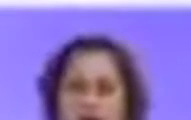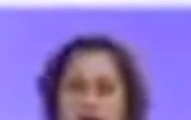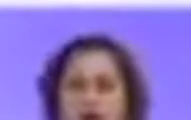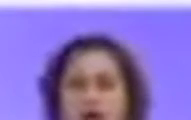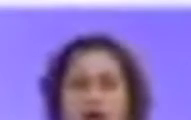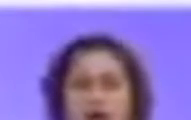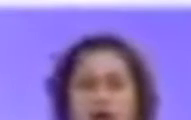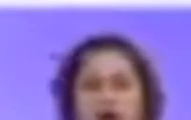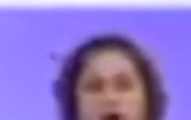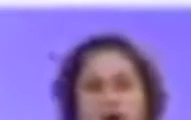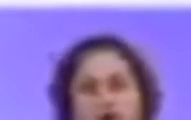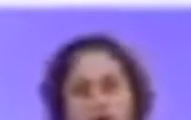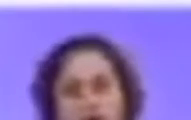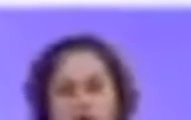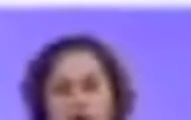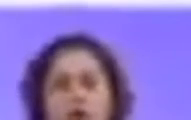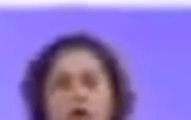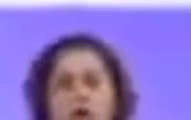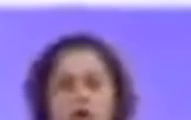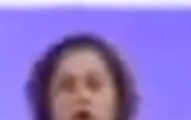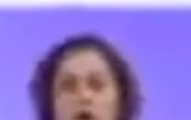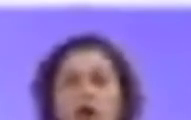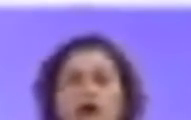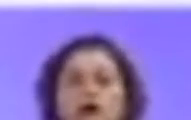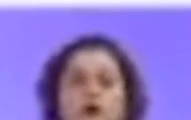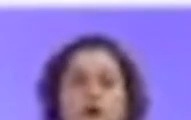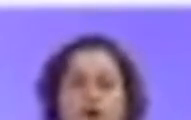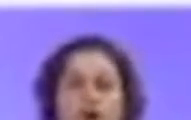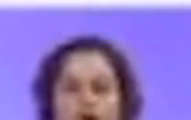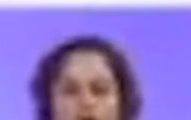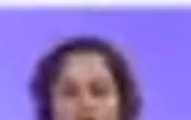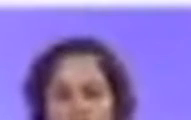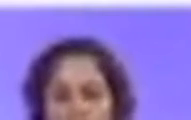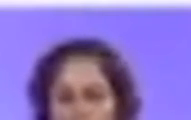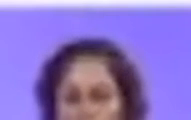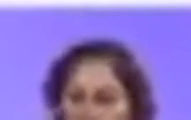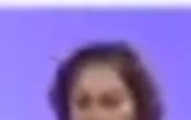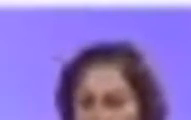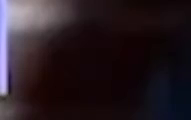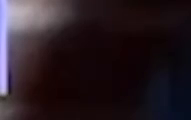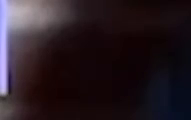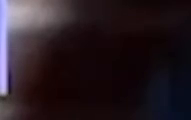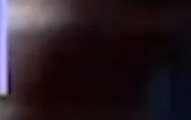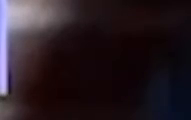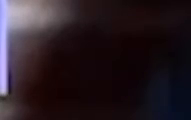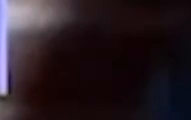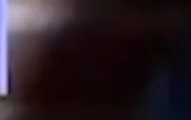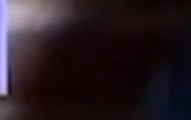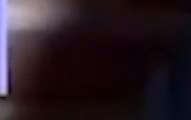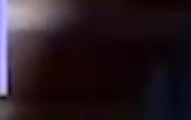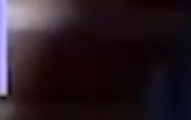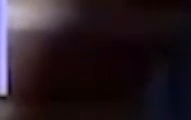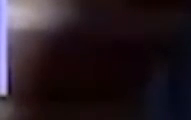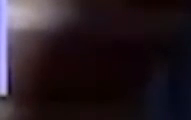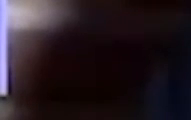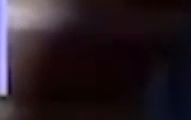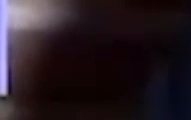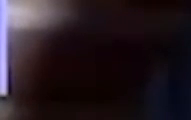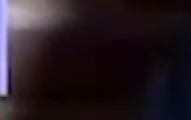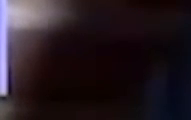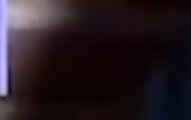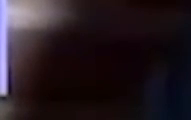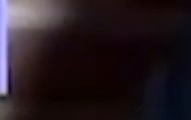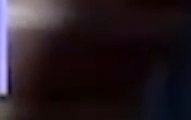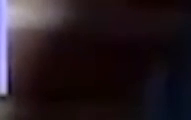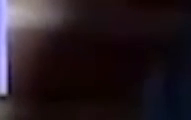quedaría resuelta hoy fuentes del órgano indican que será la magistrada yanine otálora mal asís quien ocupe de